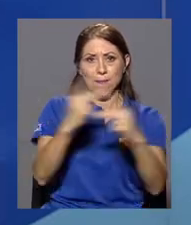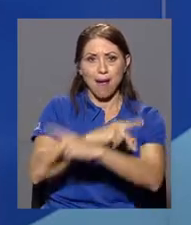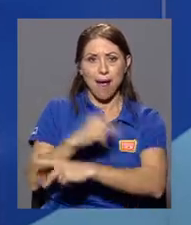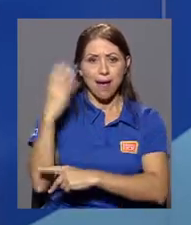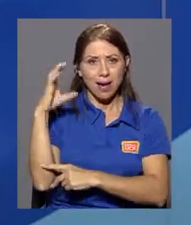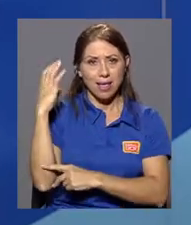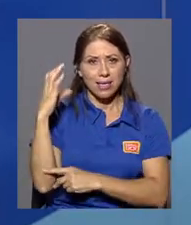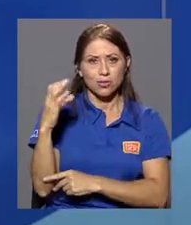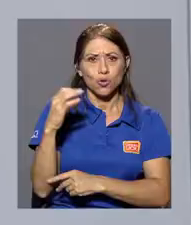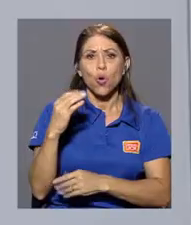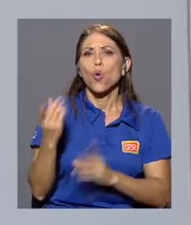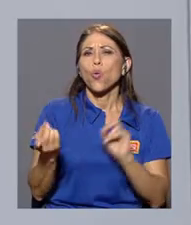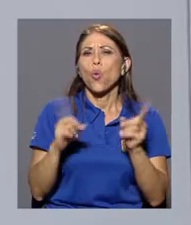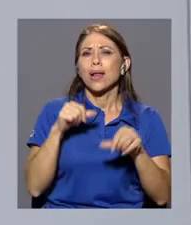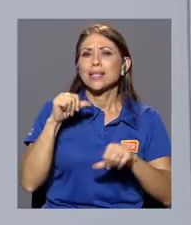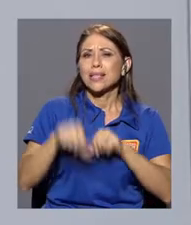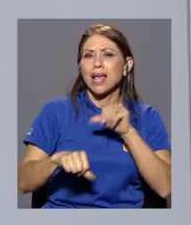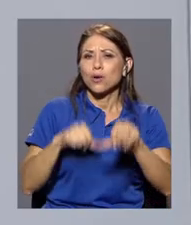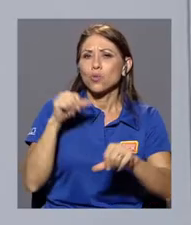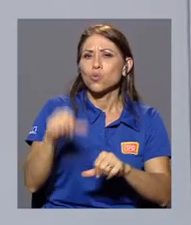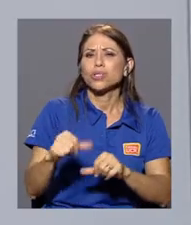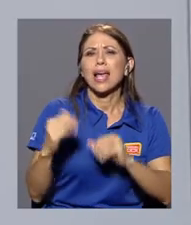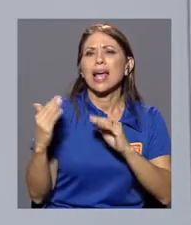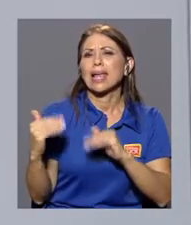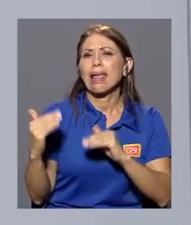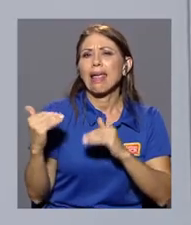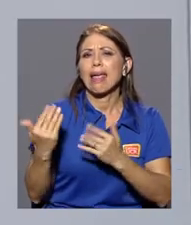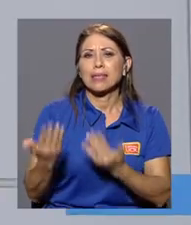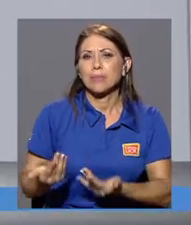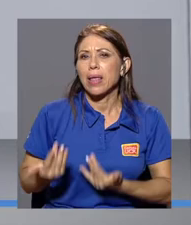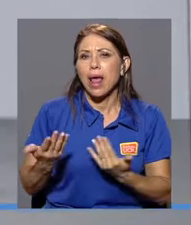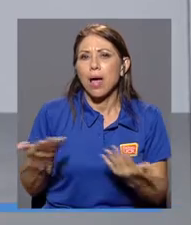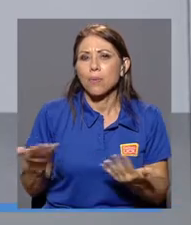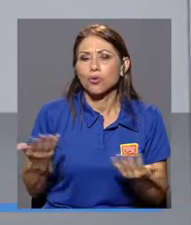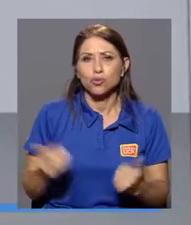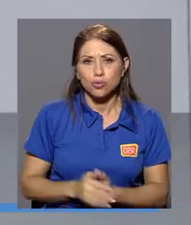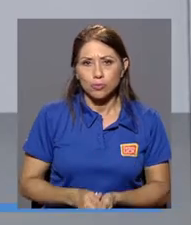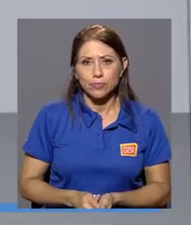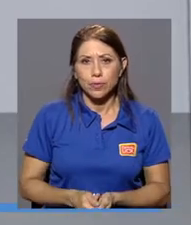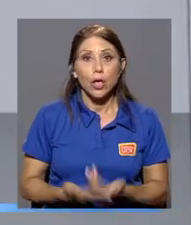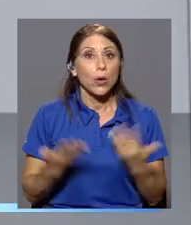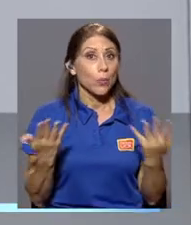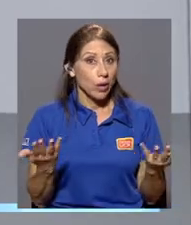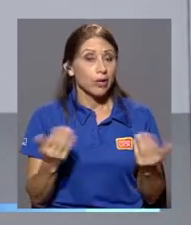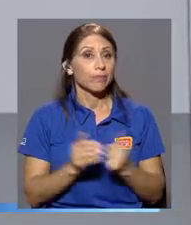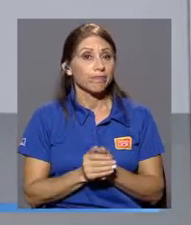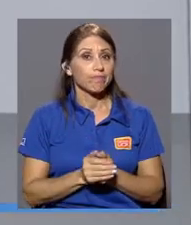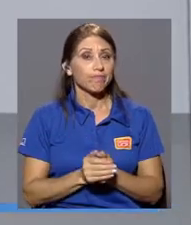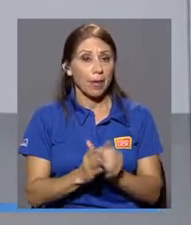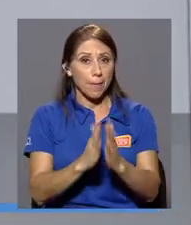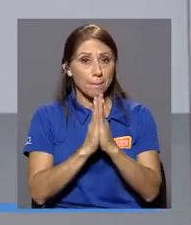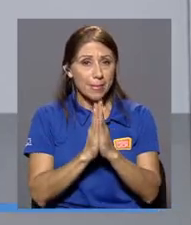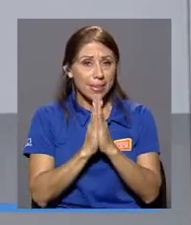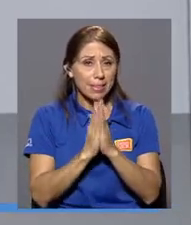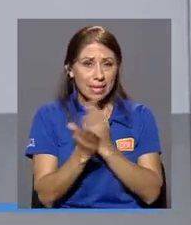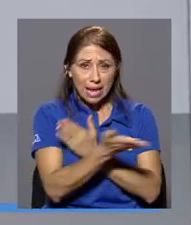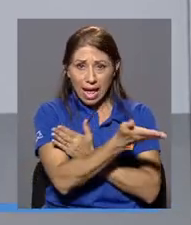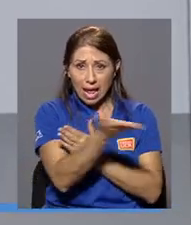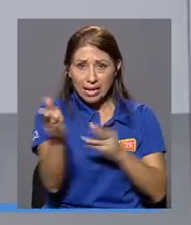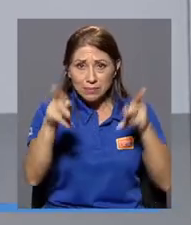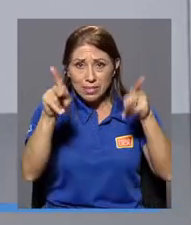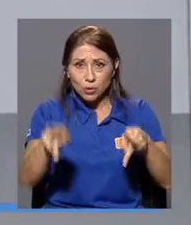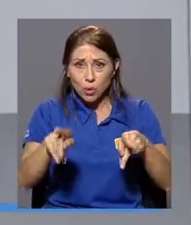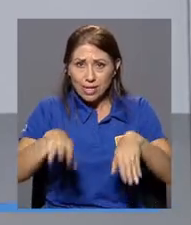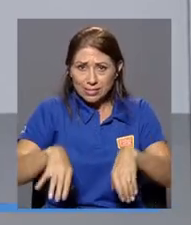es la lucha que estamos dando? ¿Qué uh-huh. esperamos? Bueno, solicitar a las personas que tienen en sus manos la toma